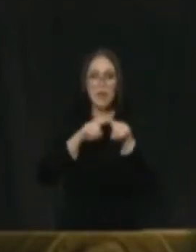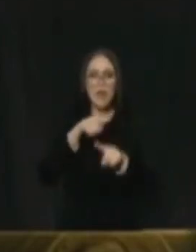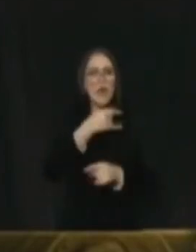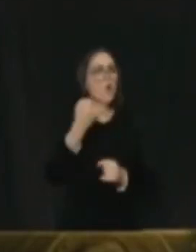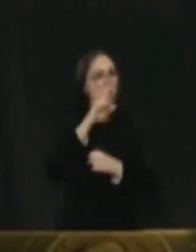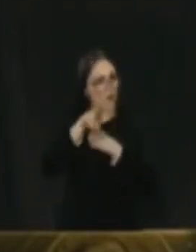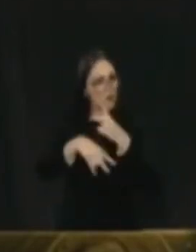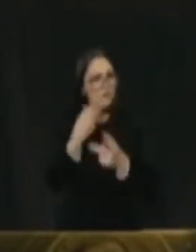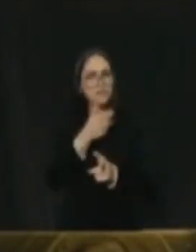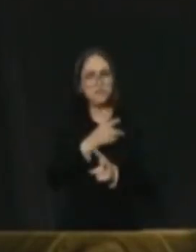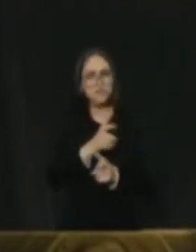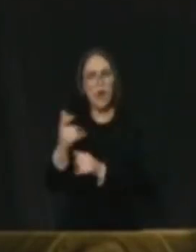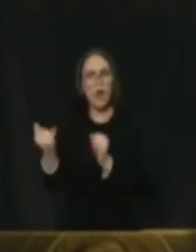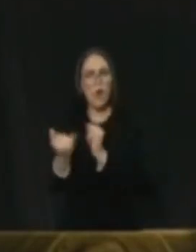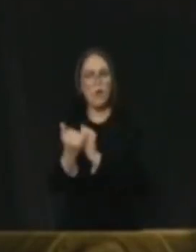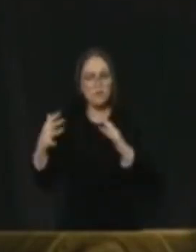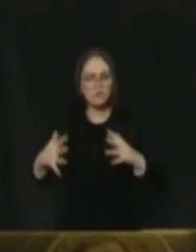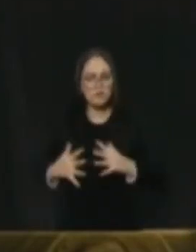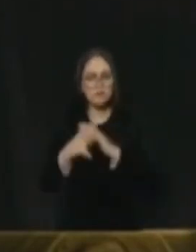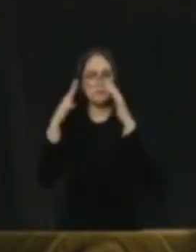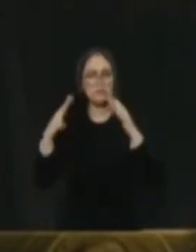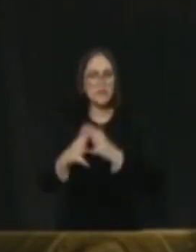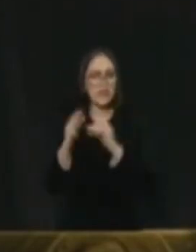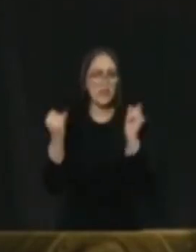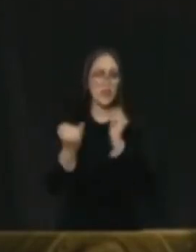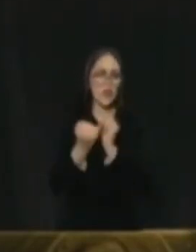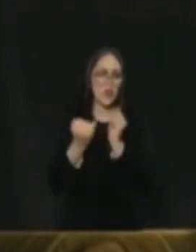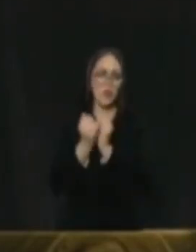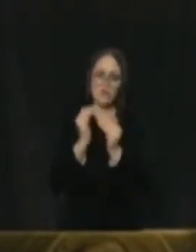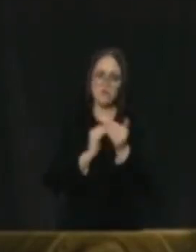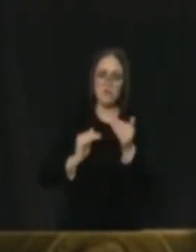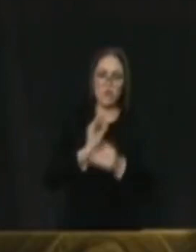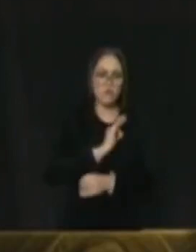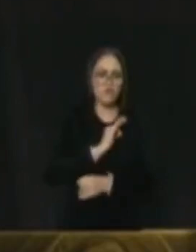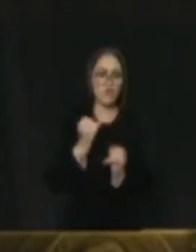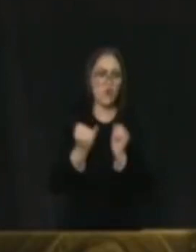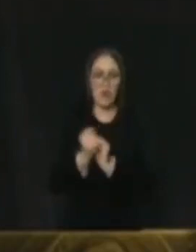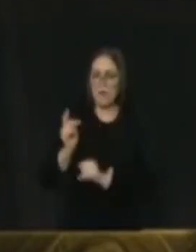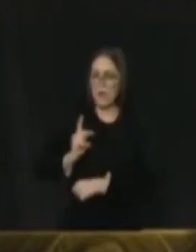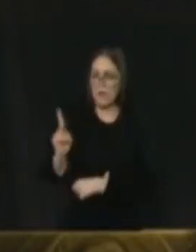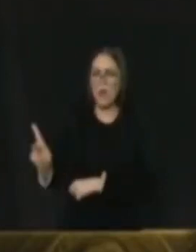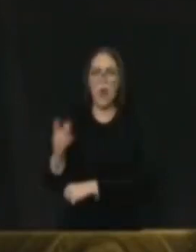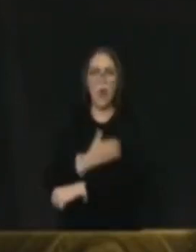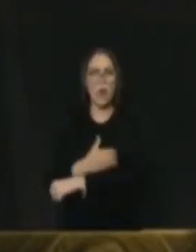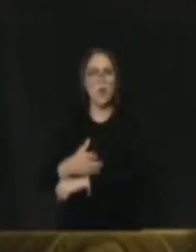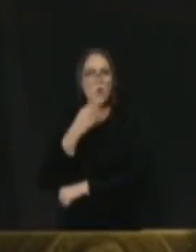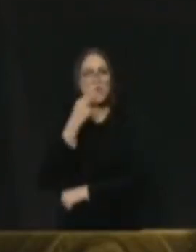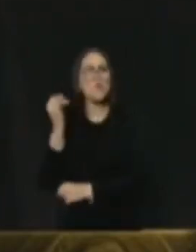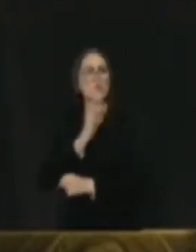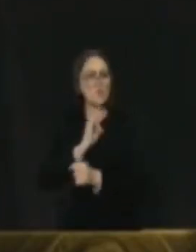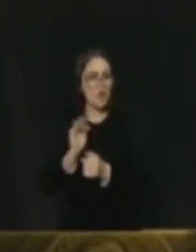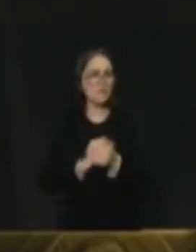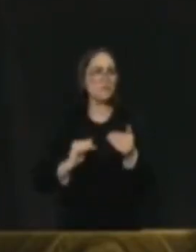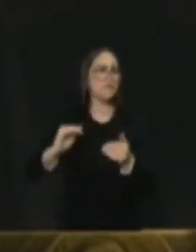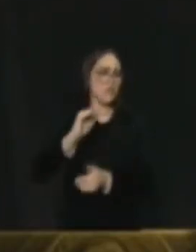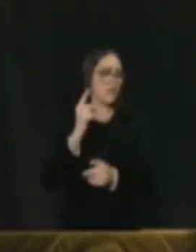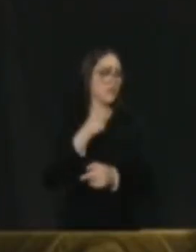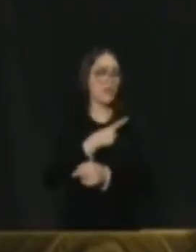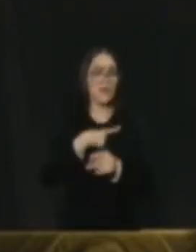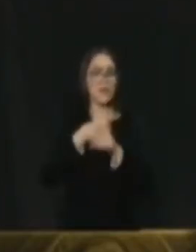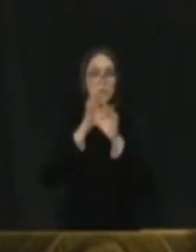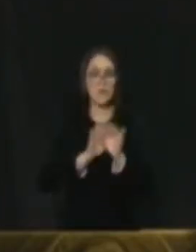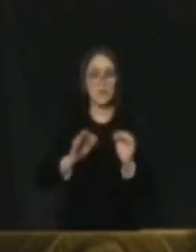batalla, logrando hazañas similares o incluso superiores a las de sus colegas. Es importante no dejar de